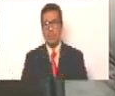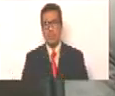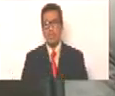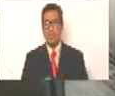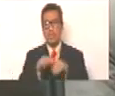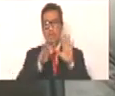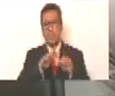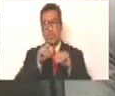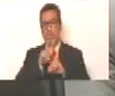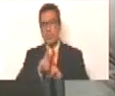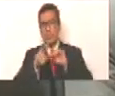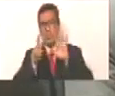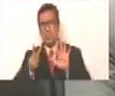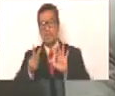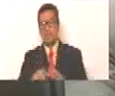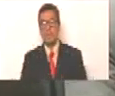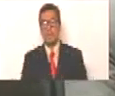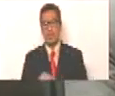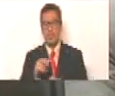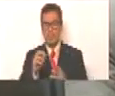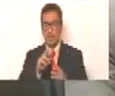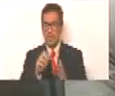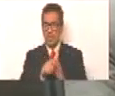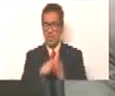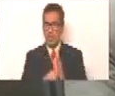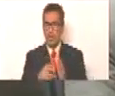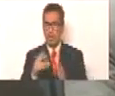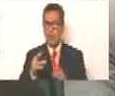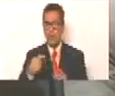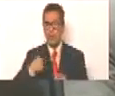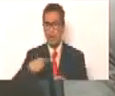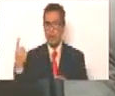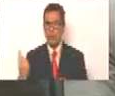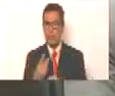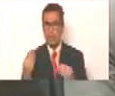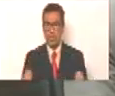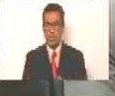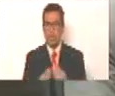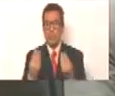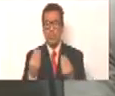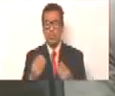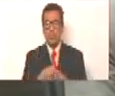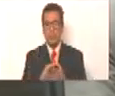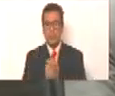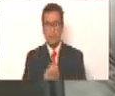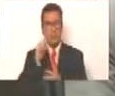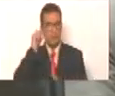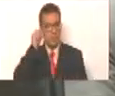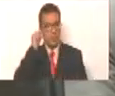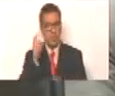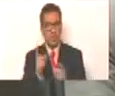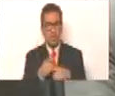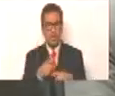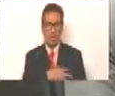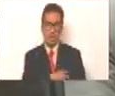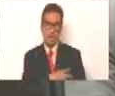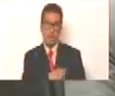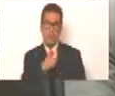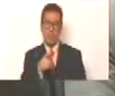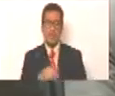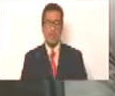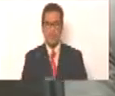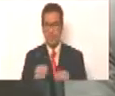927 medidas coercitivas, porque muchas no están aquí con nosotras, muchas compañeras con cáncer de mama, muchas compañeras